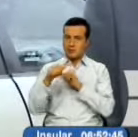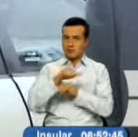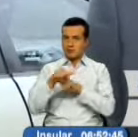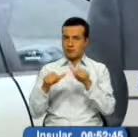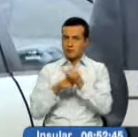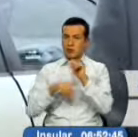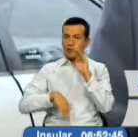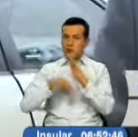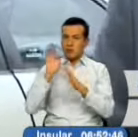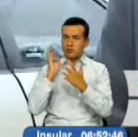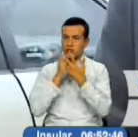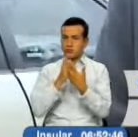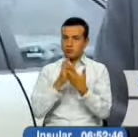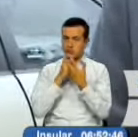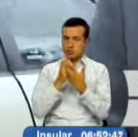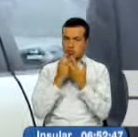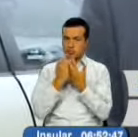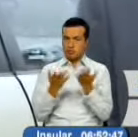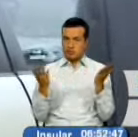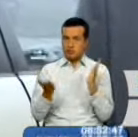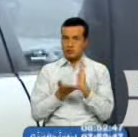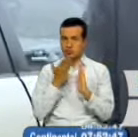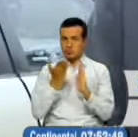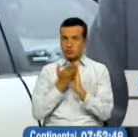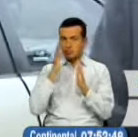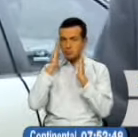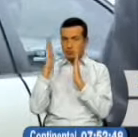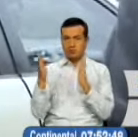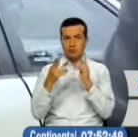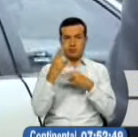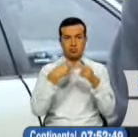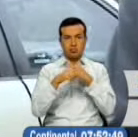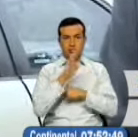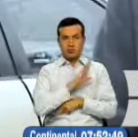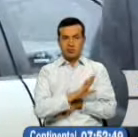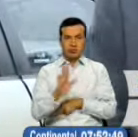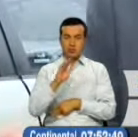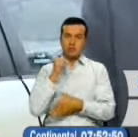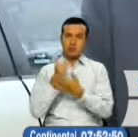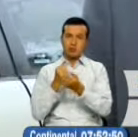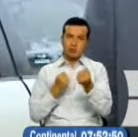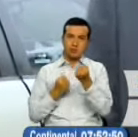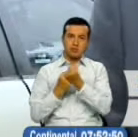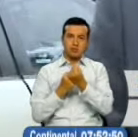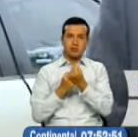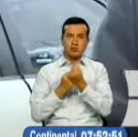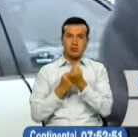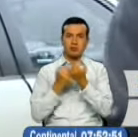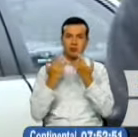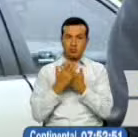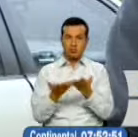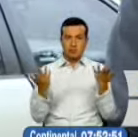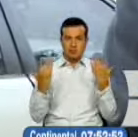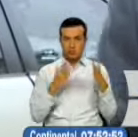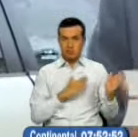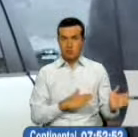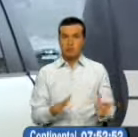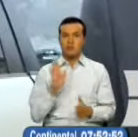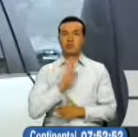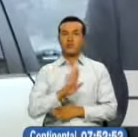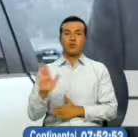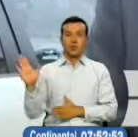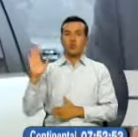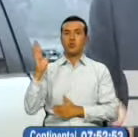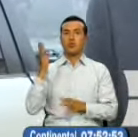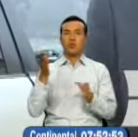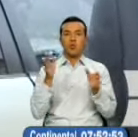ya mucho más cercano al productor que se quiere animar, que quiere apostar por este mercado, en ayudarlos, en darles ese acompañamiento desde el tipo